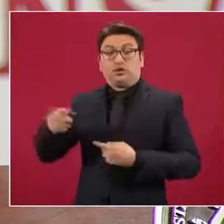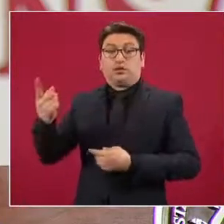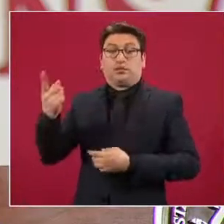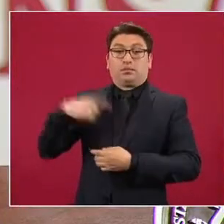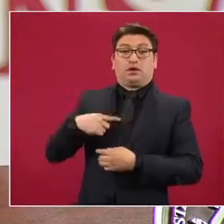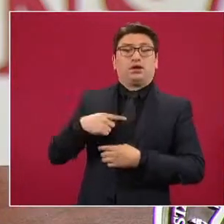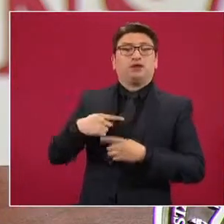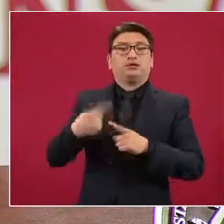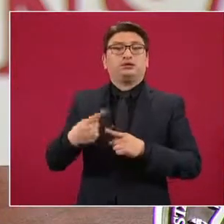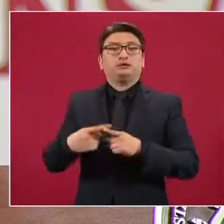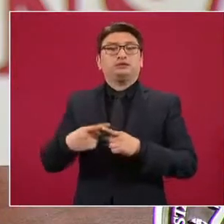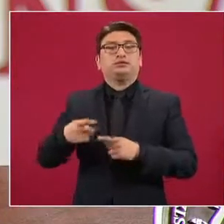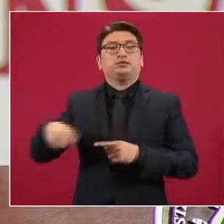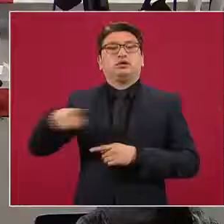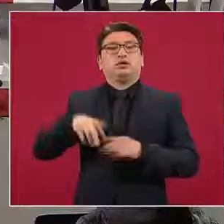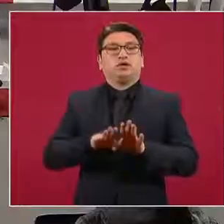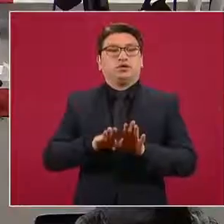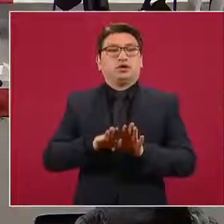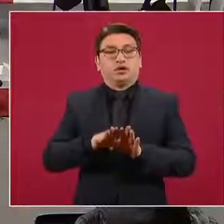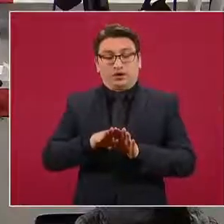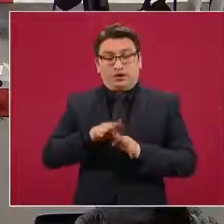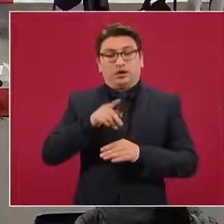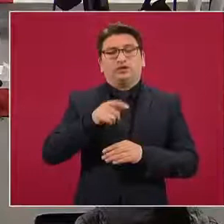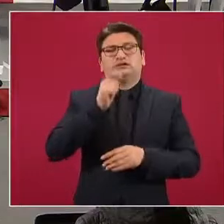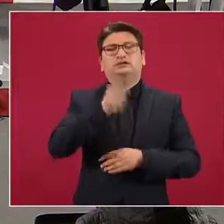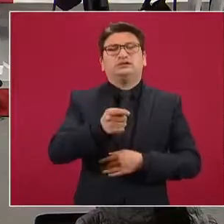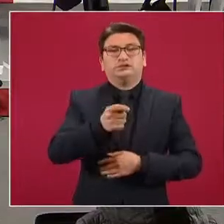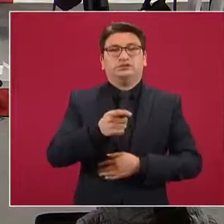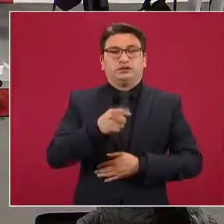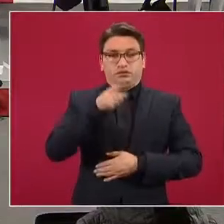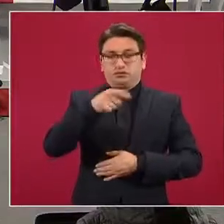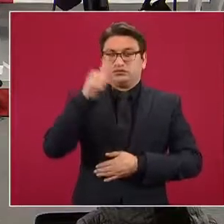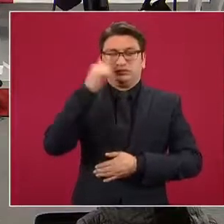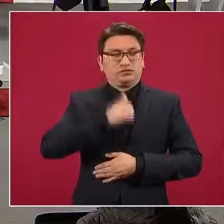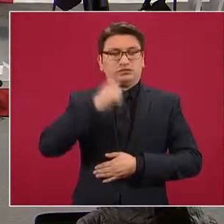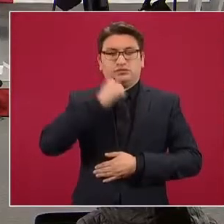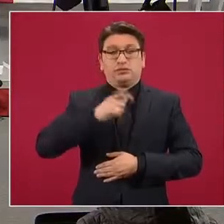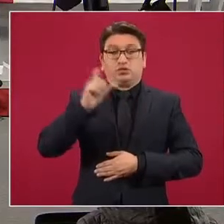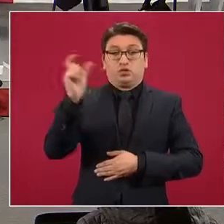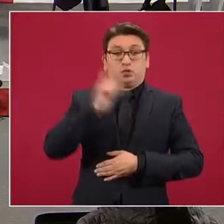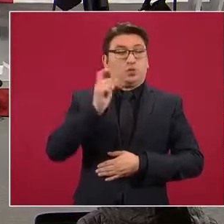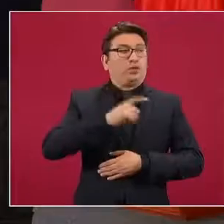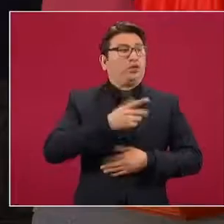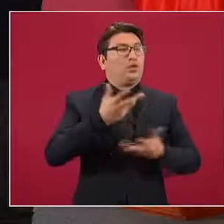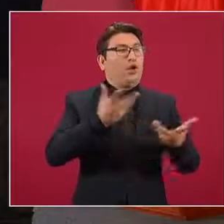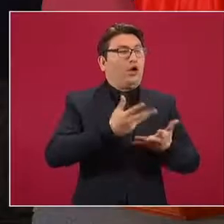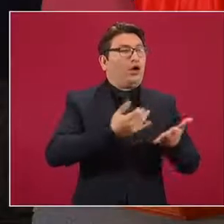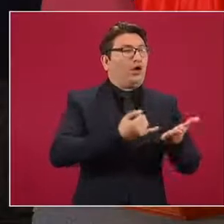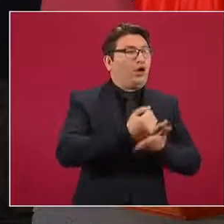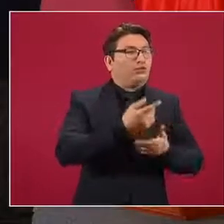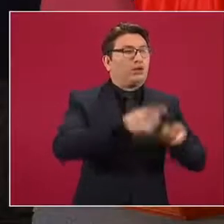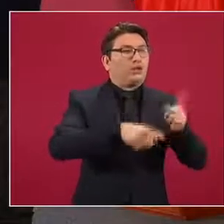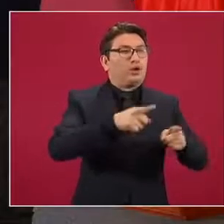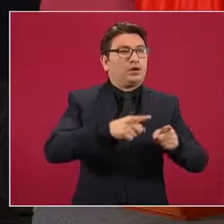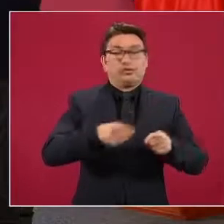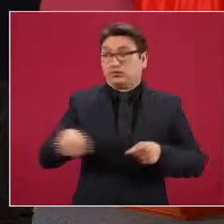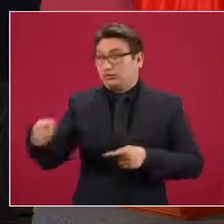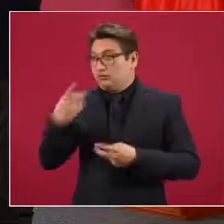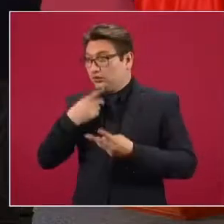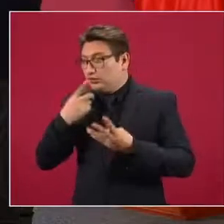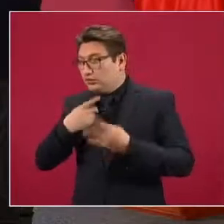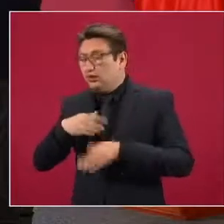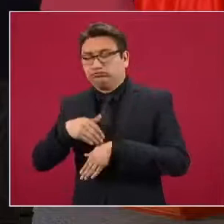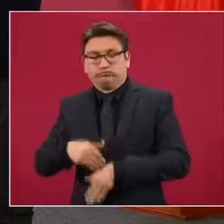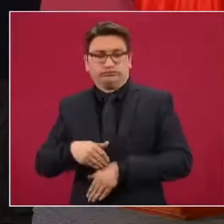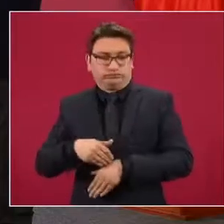mandan. En otros términos, debes apegarte siempre al principio de mandar obedeciendo. La política es un asunto